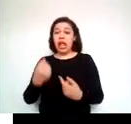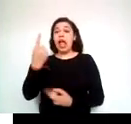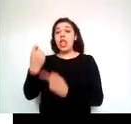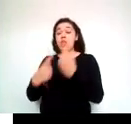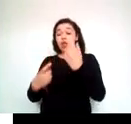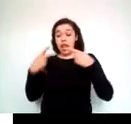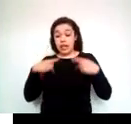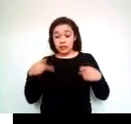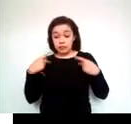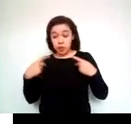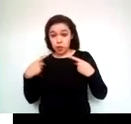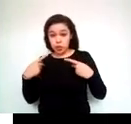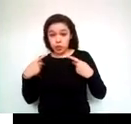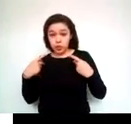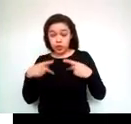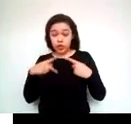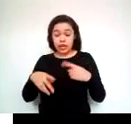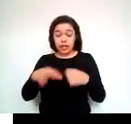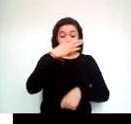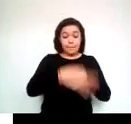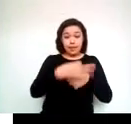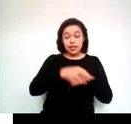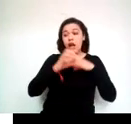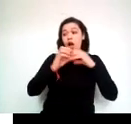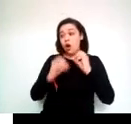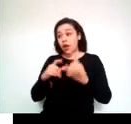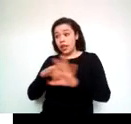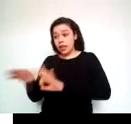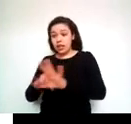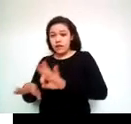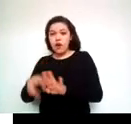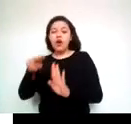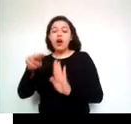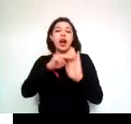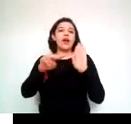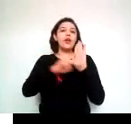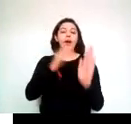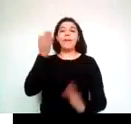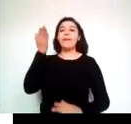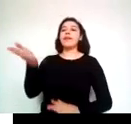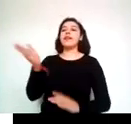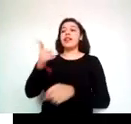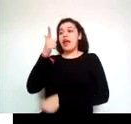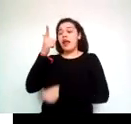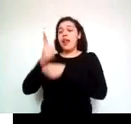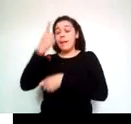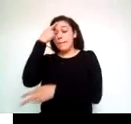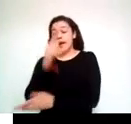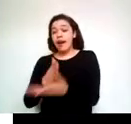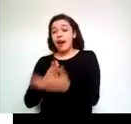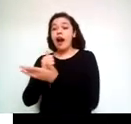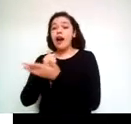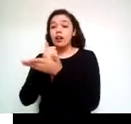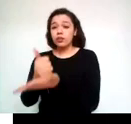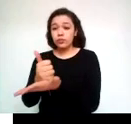colaboradores padece esto durante o con motivo del trabajo, bueno, la normatividad nos pide que los identifiquemos para poder ayudarlos.